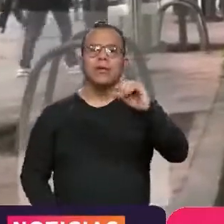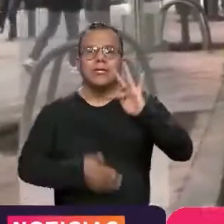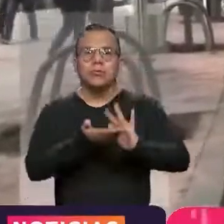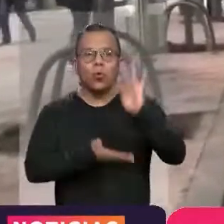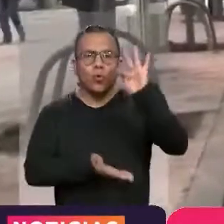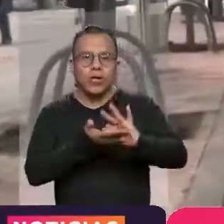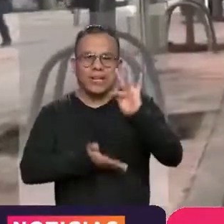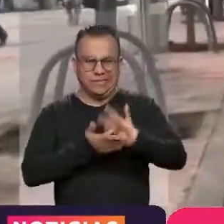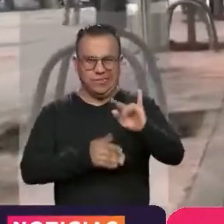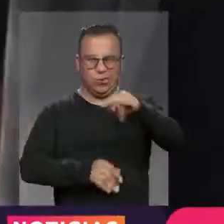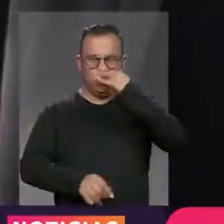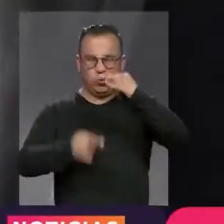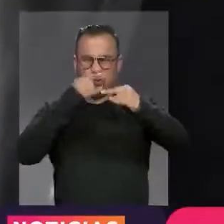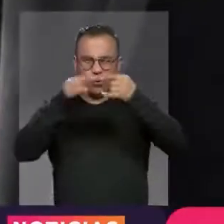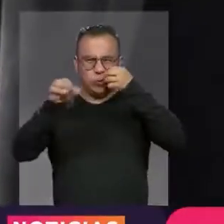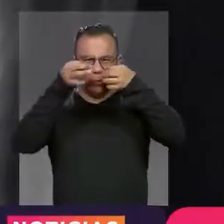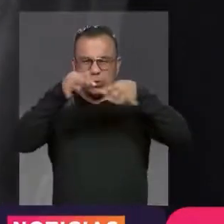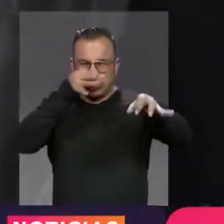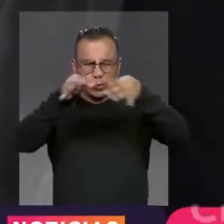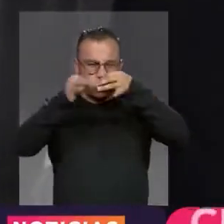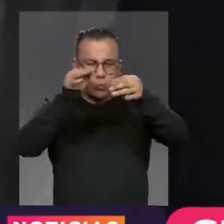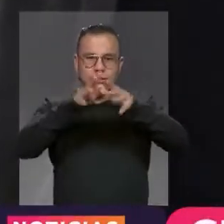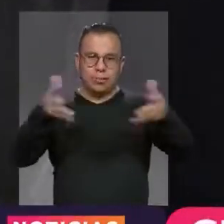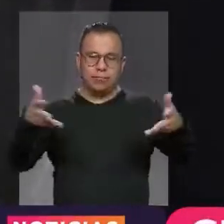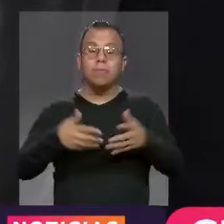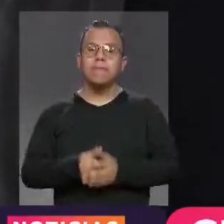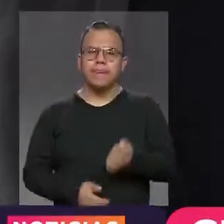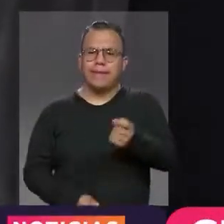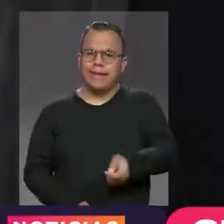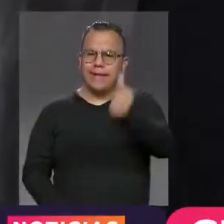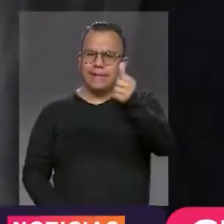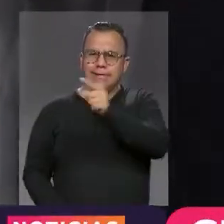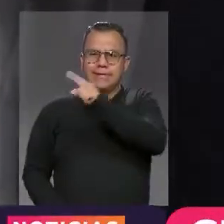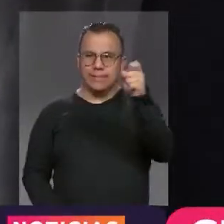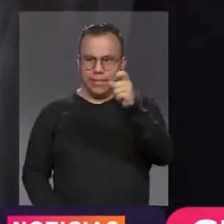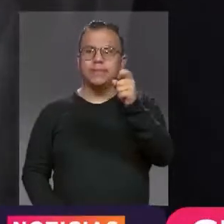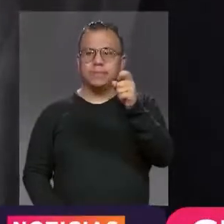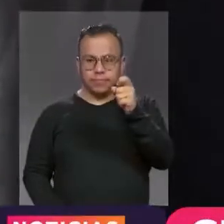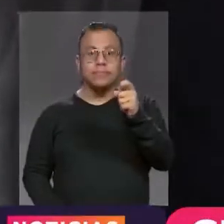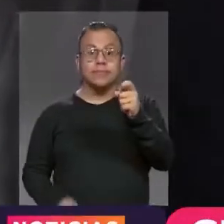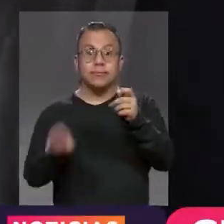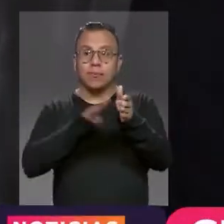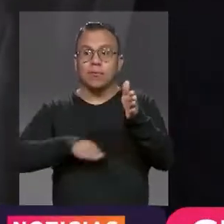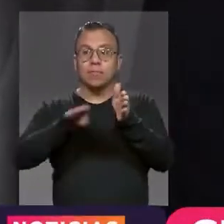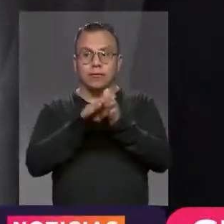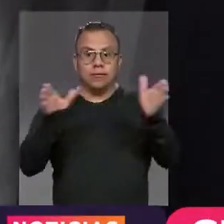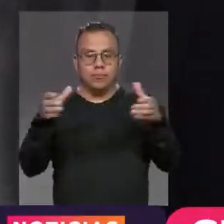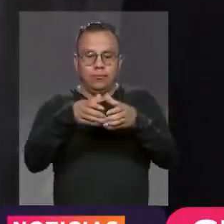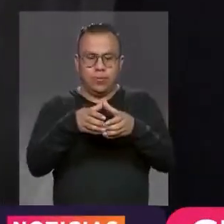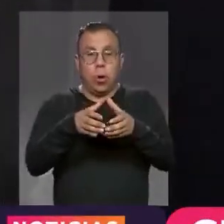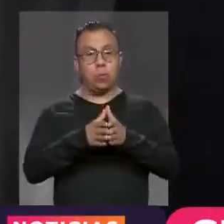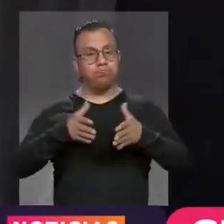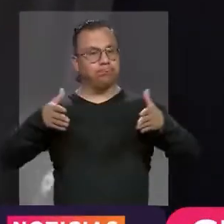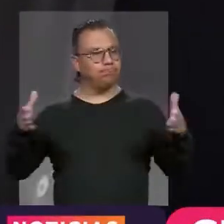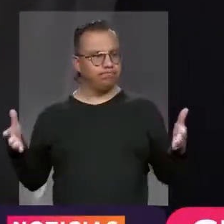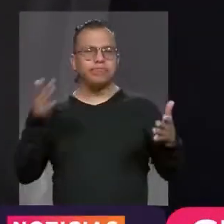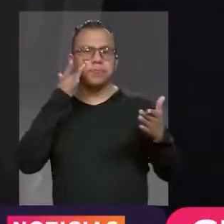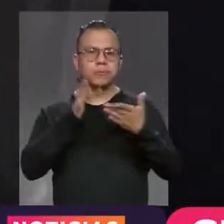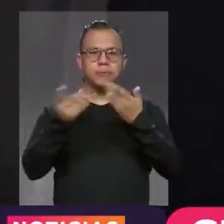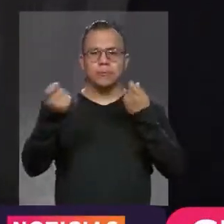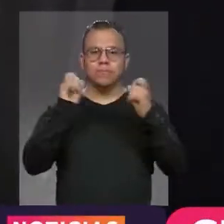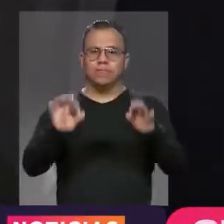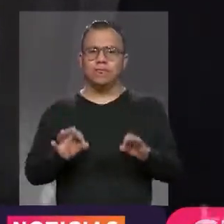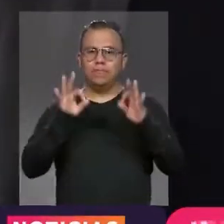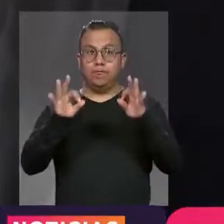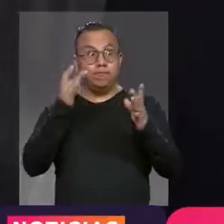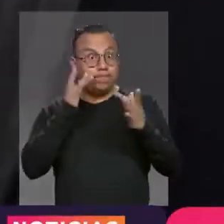material particulado al año. En total vamos a tener casi 100 estaciones móviles, pequeñas o grandes, de medición de la calidad del